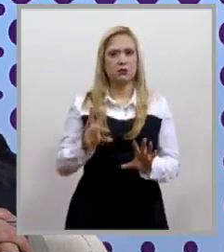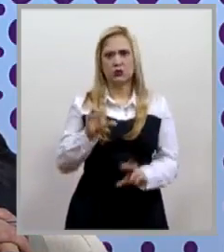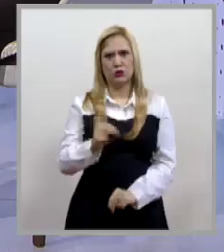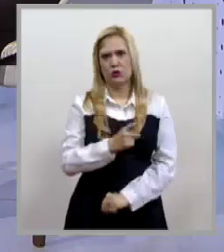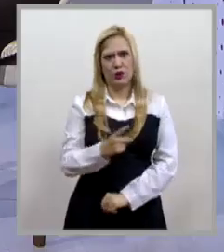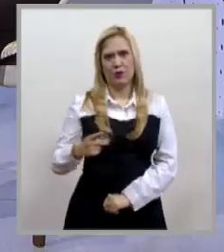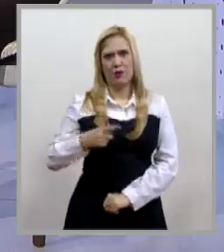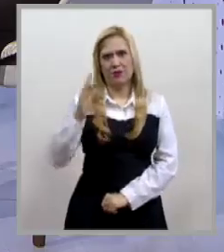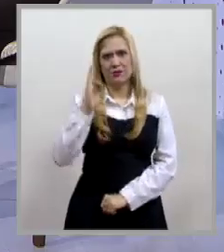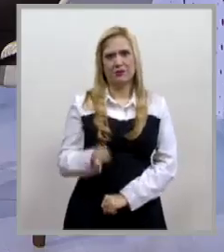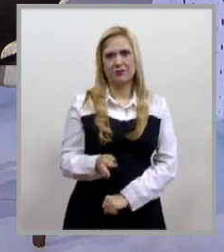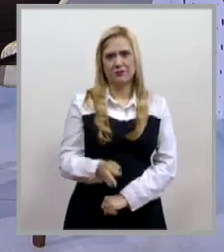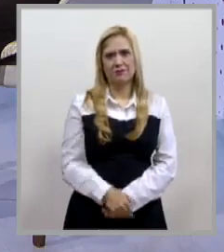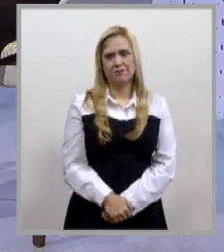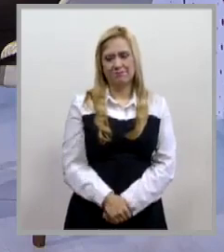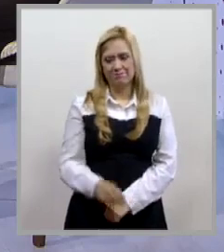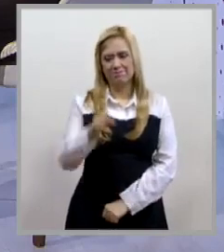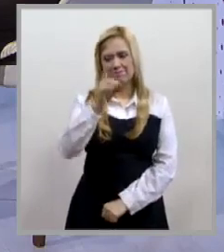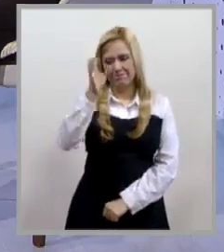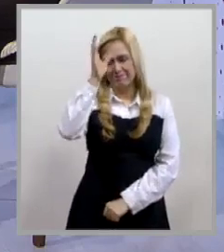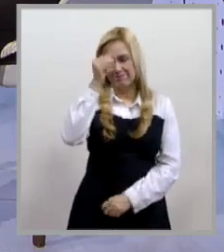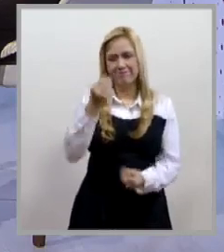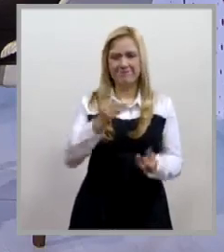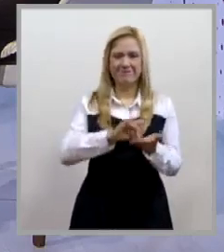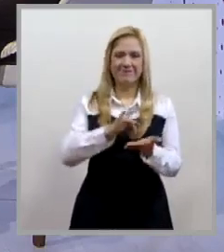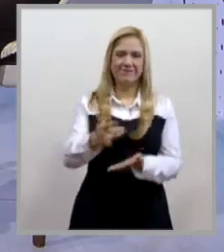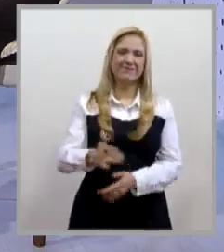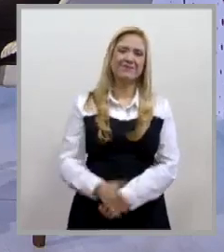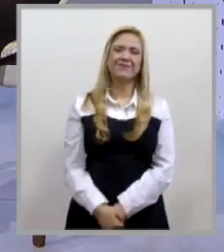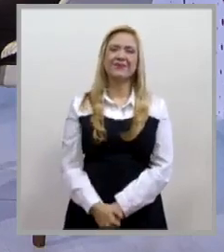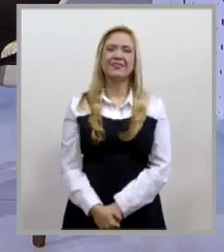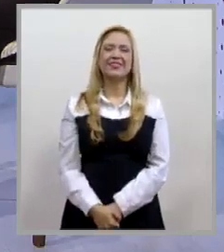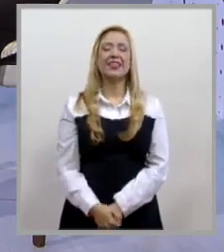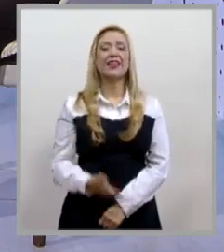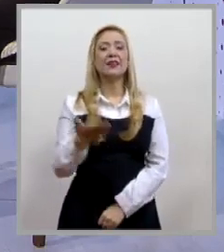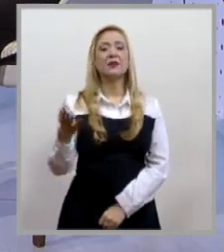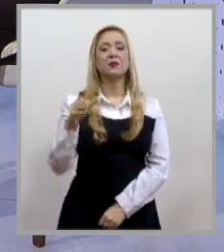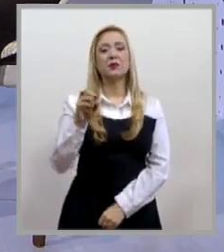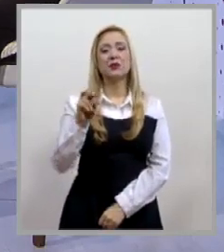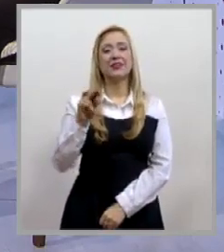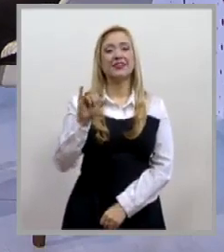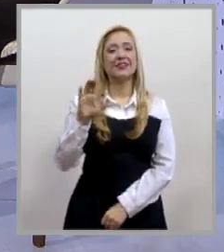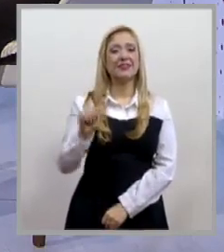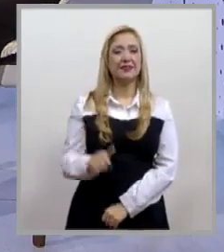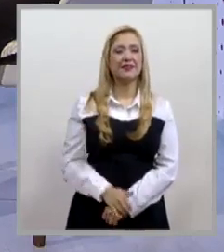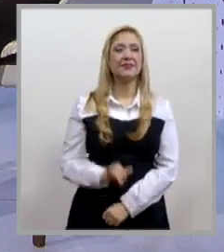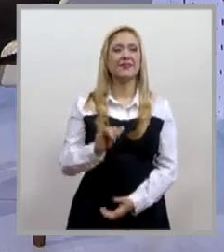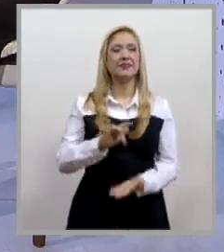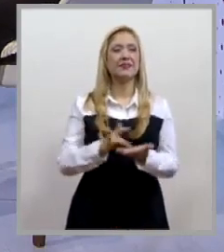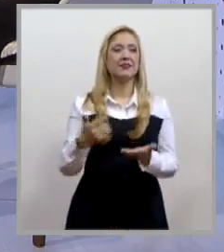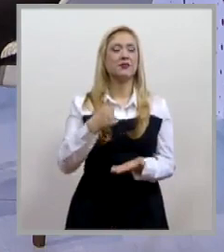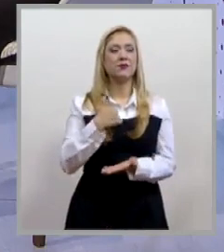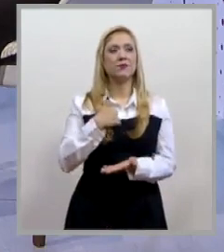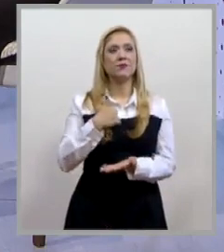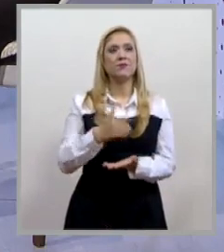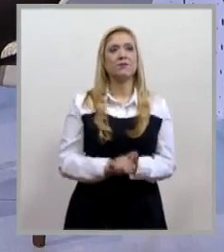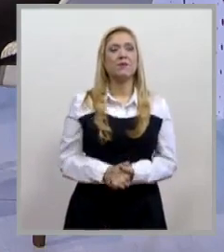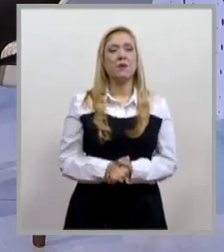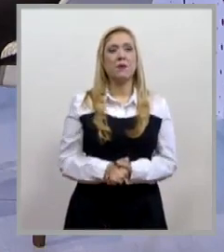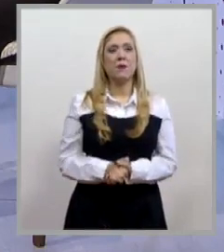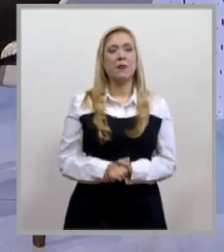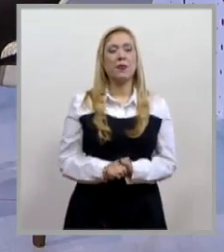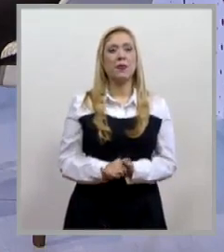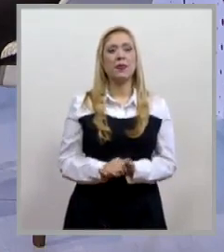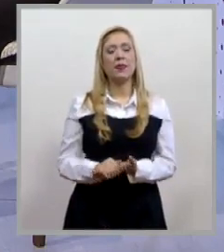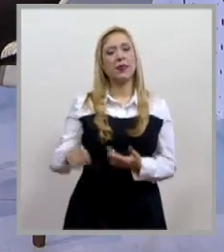es admisible. Totalmente de acuerdo. Muchas gracias. A ti, Gaby. Mónica, es tu turno. Gracias. Pues yo me quedo